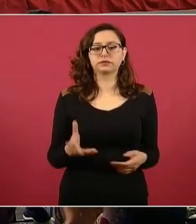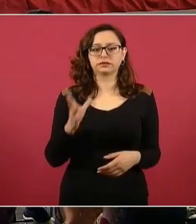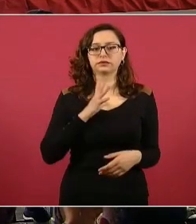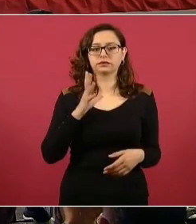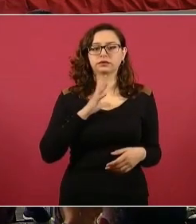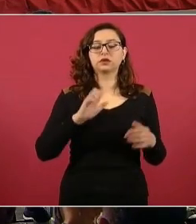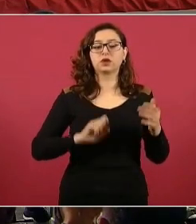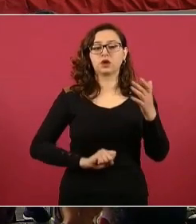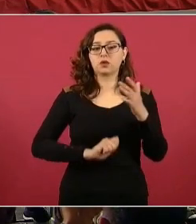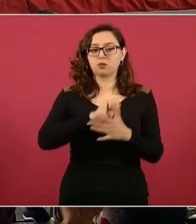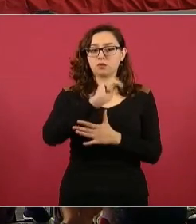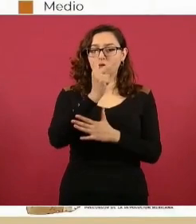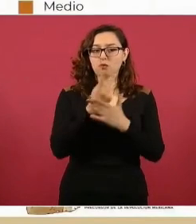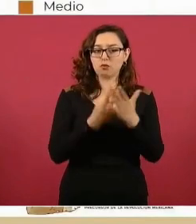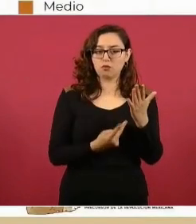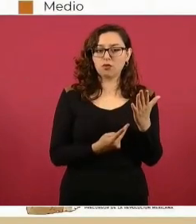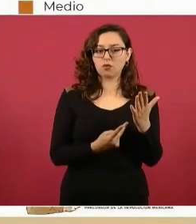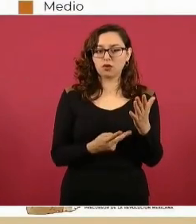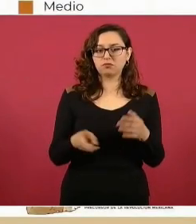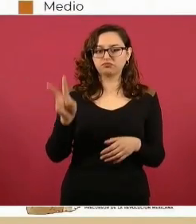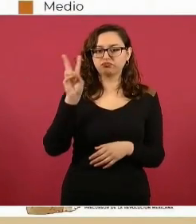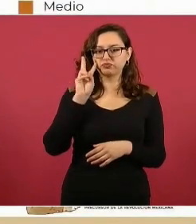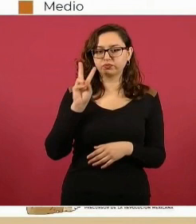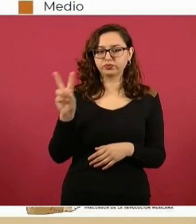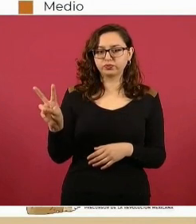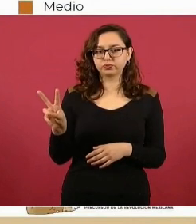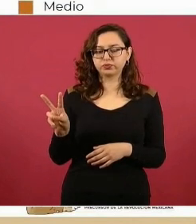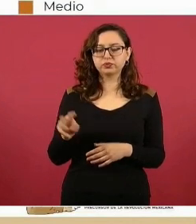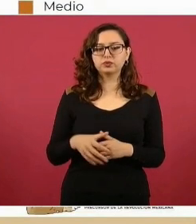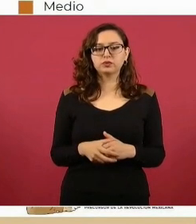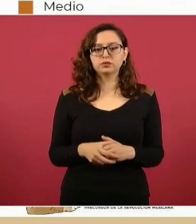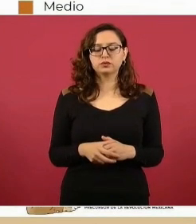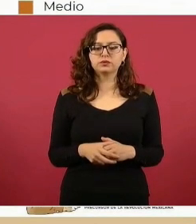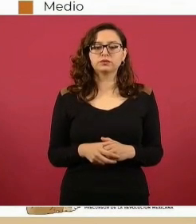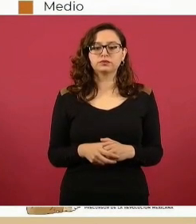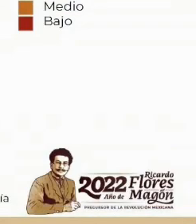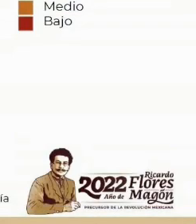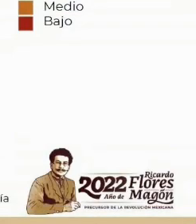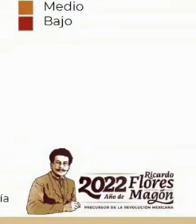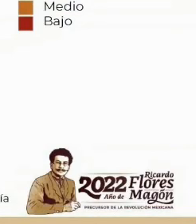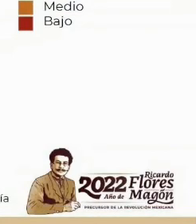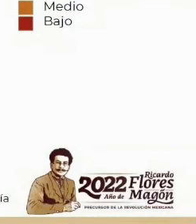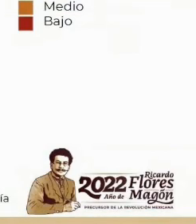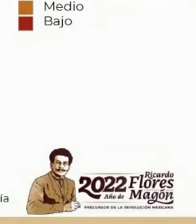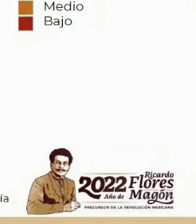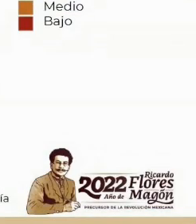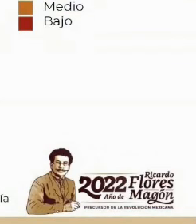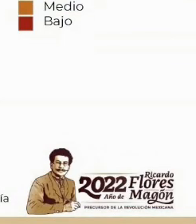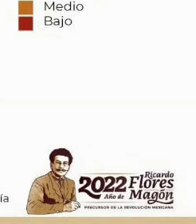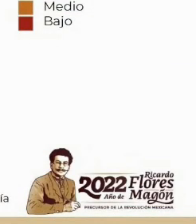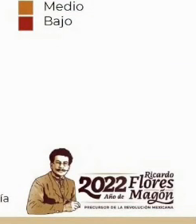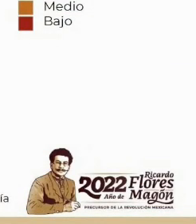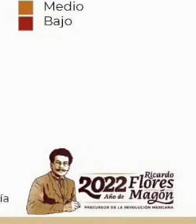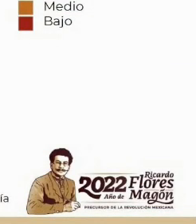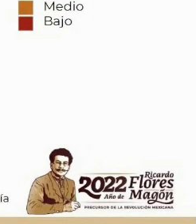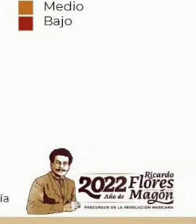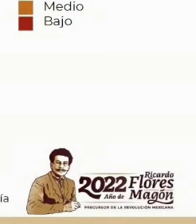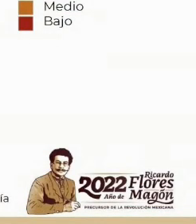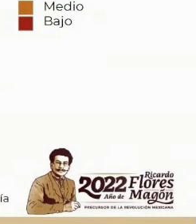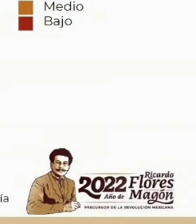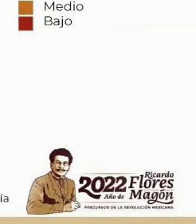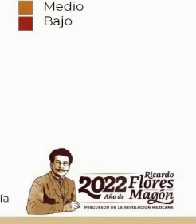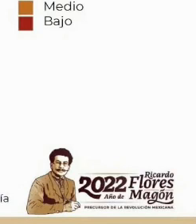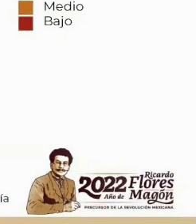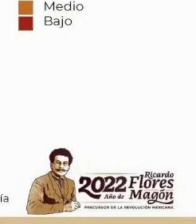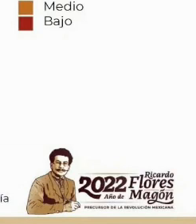programa que que firmamos con servicios médicos cubanos del ministerio de salud de del gobierno de